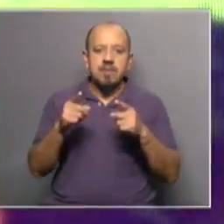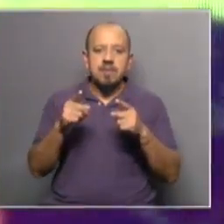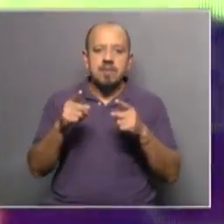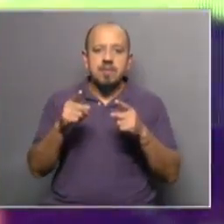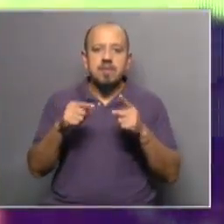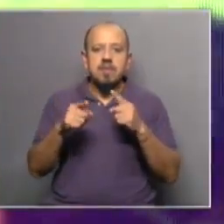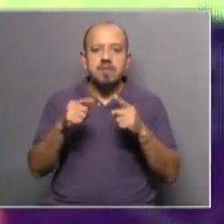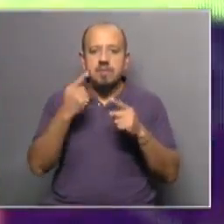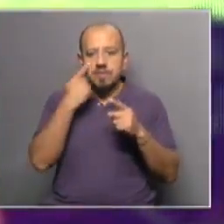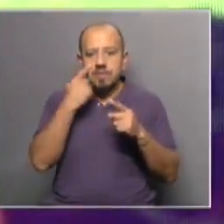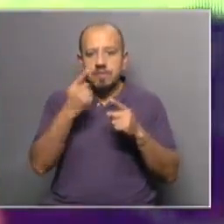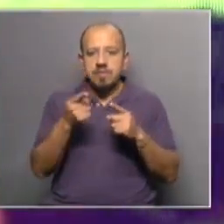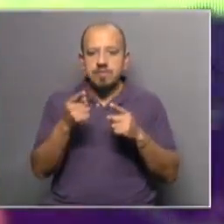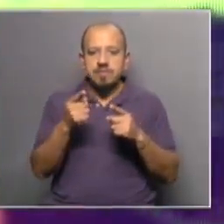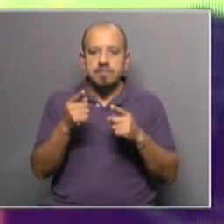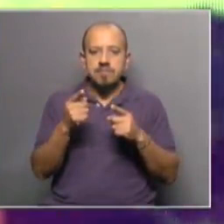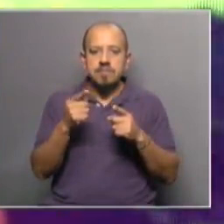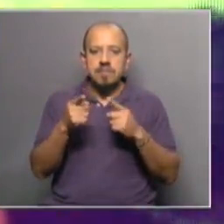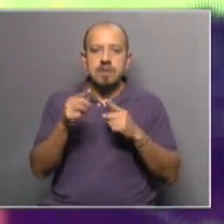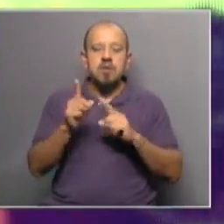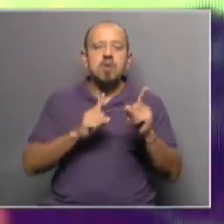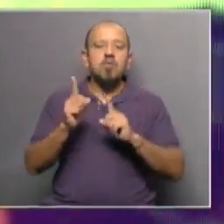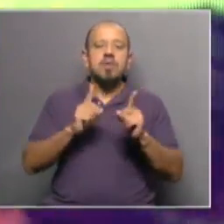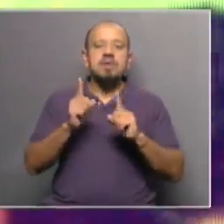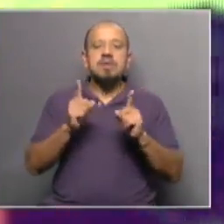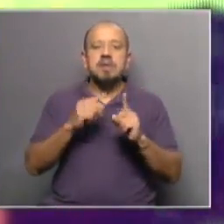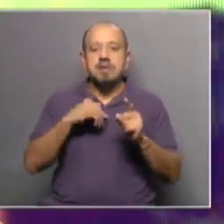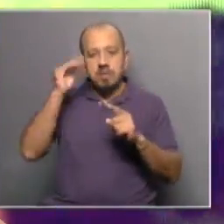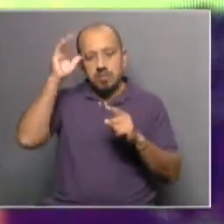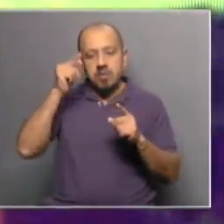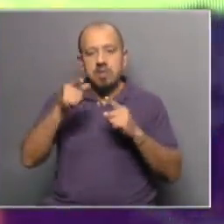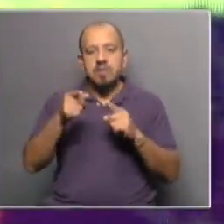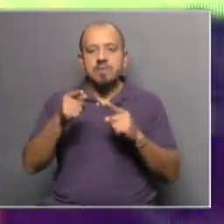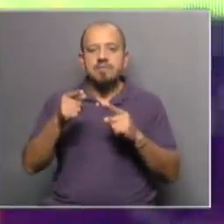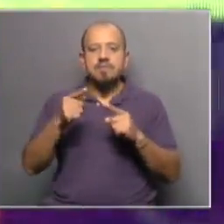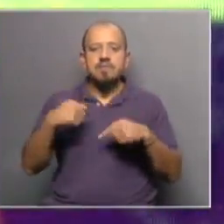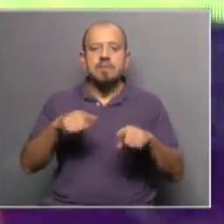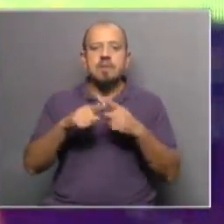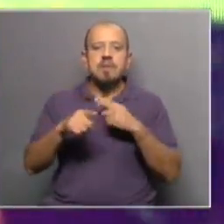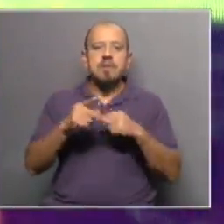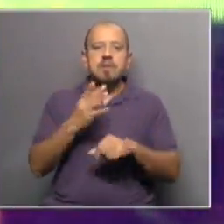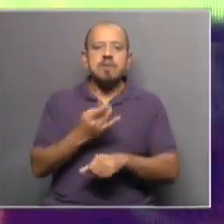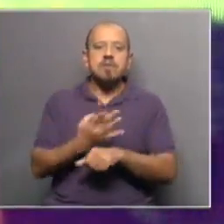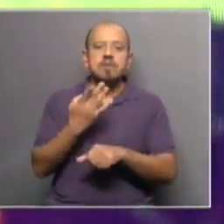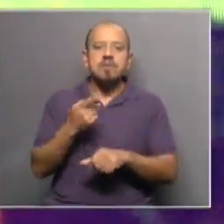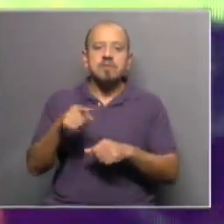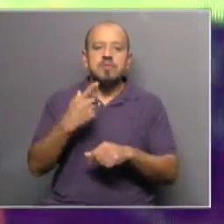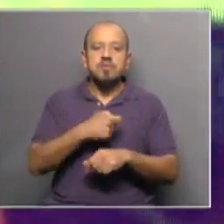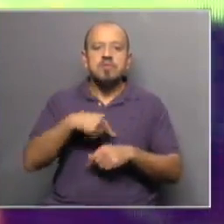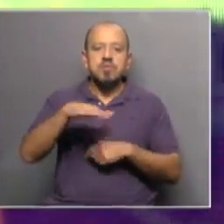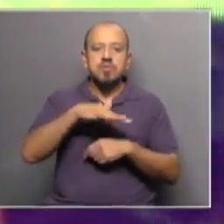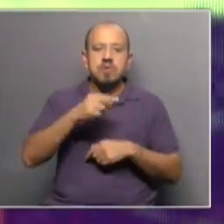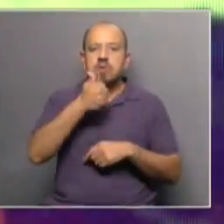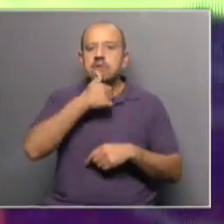de probar, ¿no? Y que en la Universidad de la República viene creciendo esto de que desde lo académico, lo social, lo